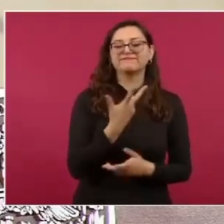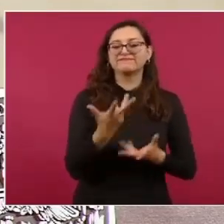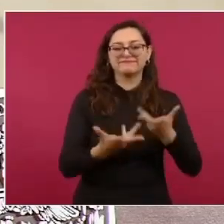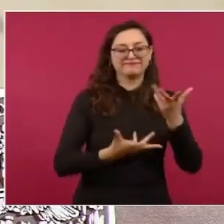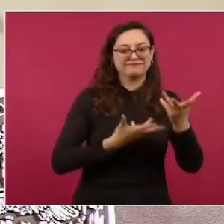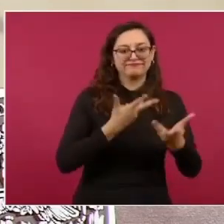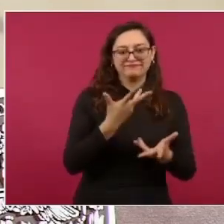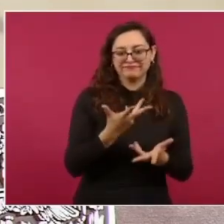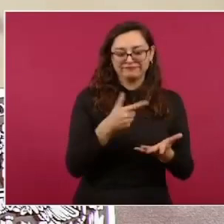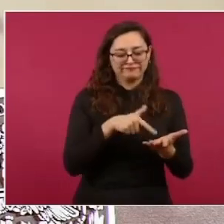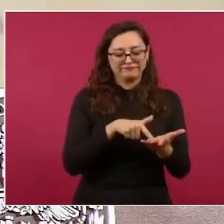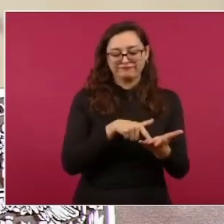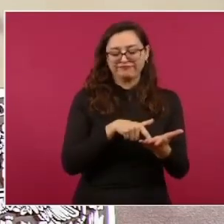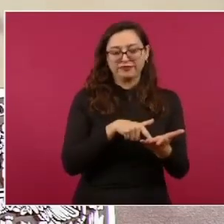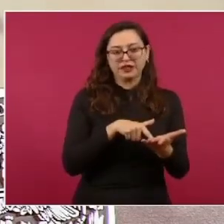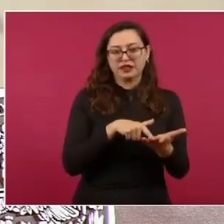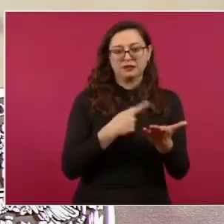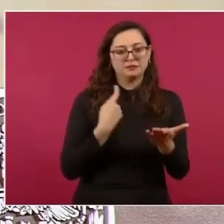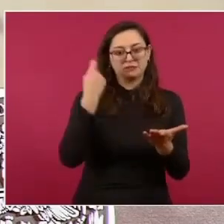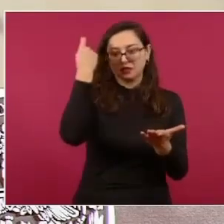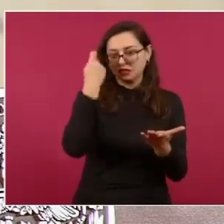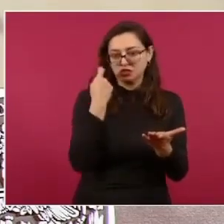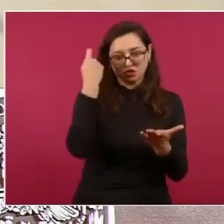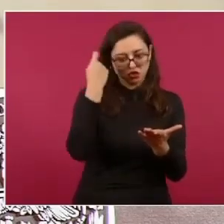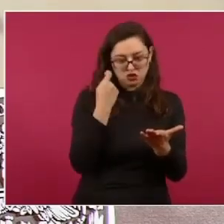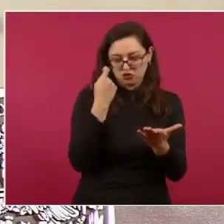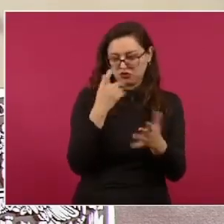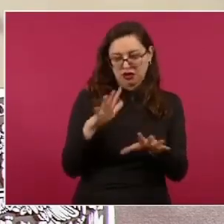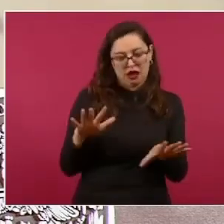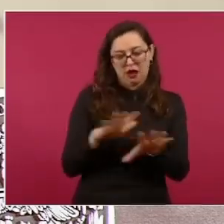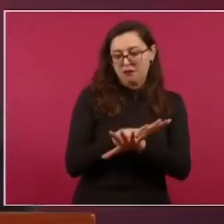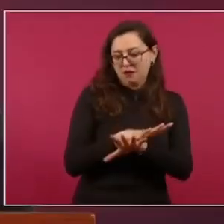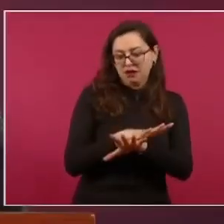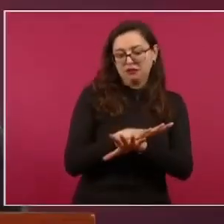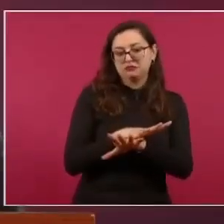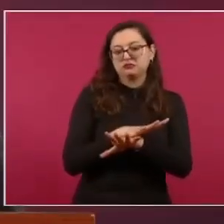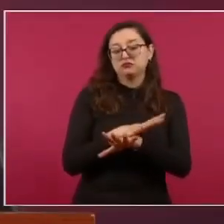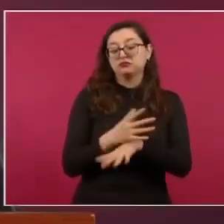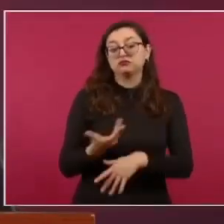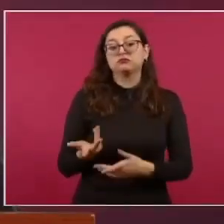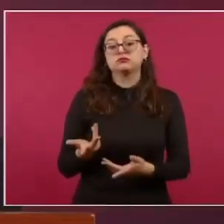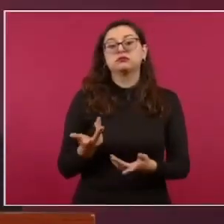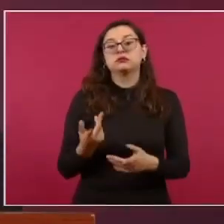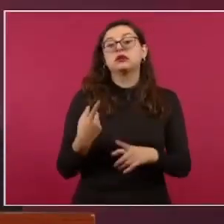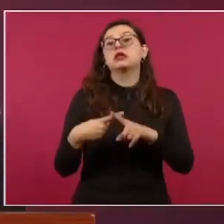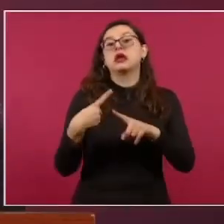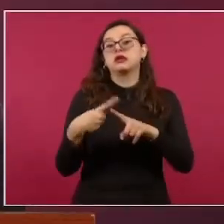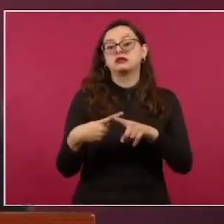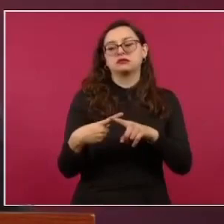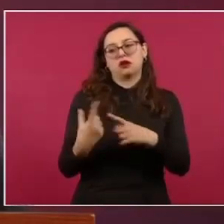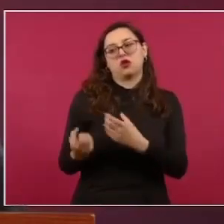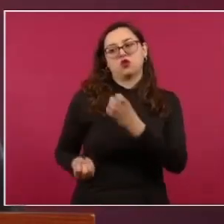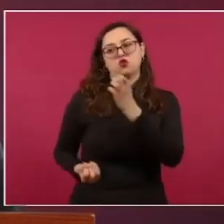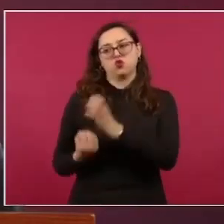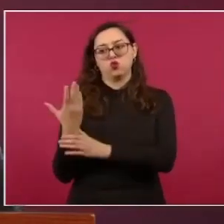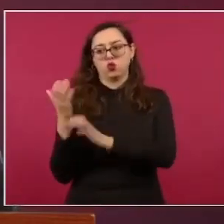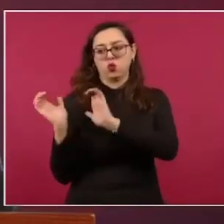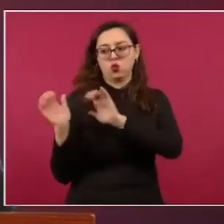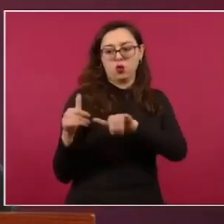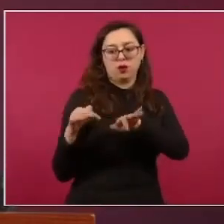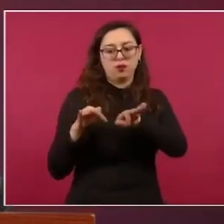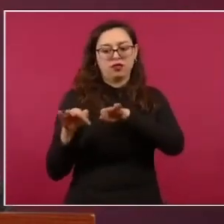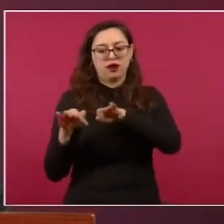de modificar el sistema de pensiones para los nuevos trabajadores. Y ellos en un inicio planteaban eliminar